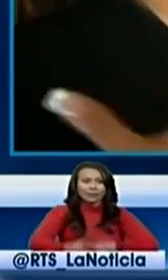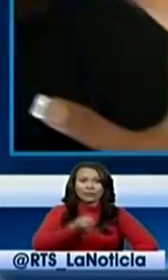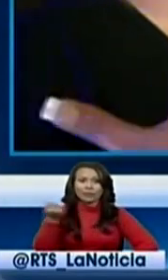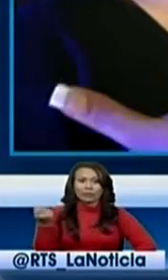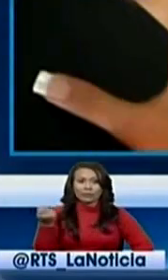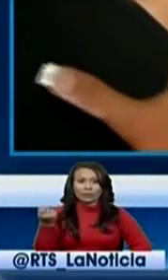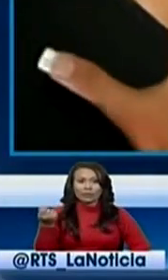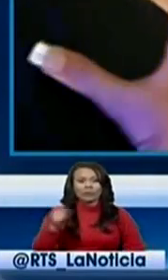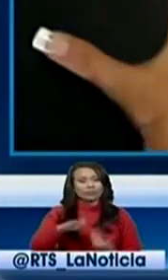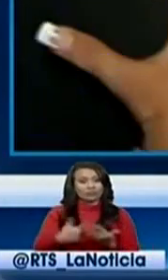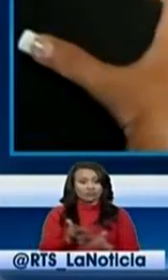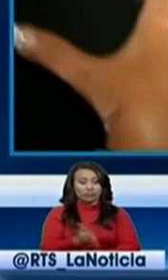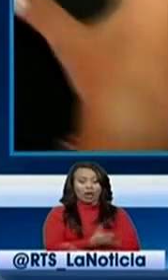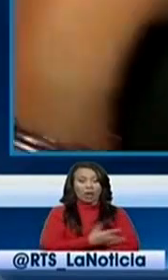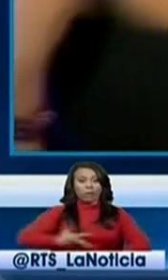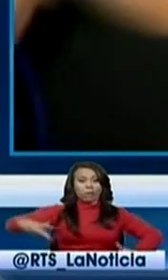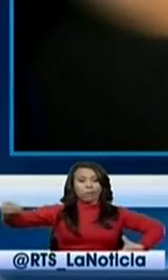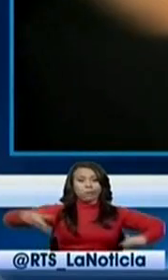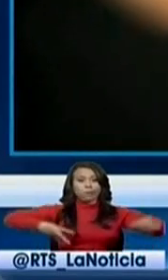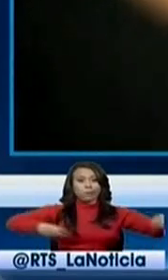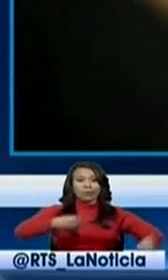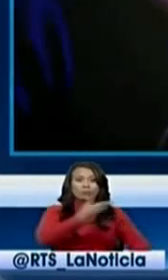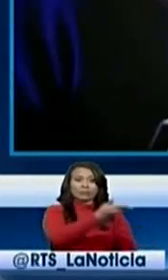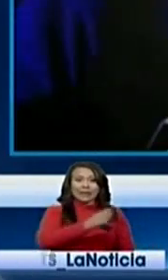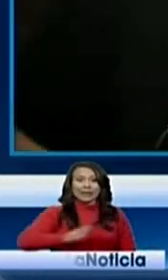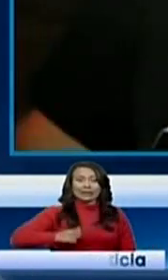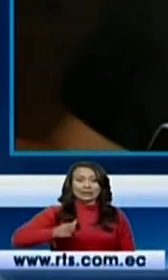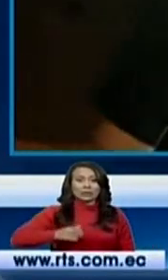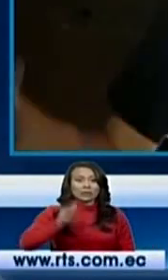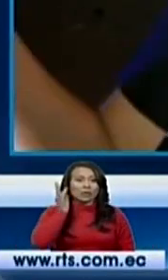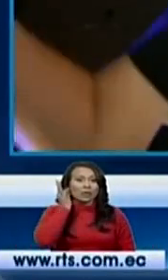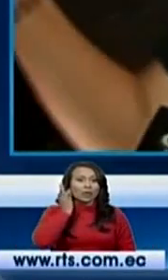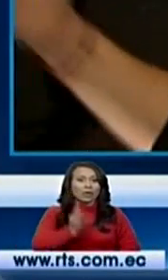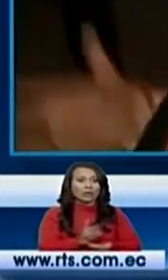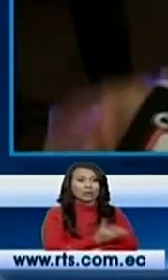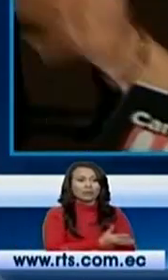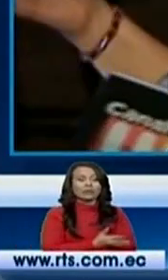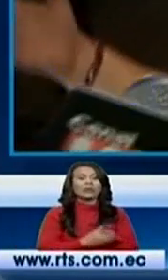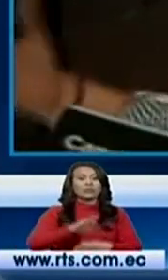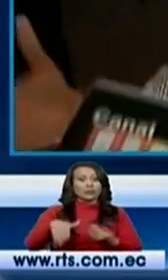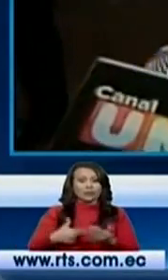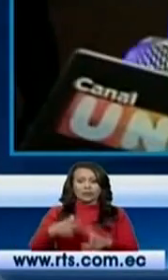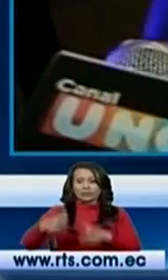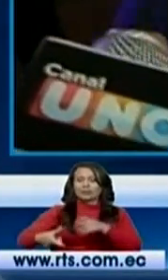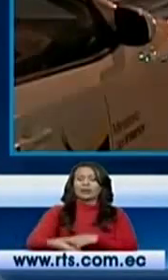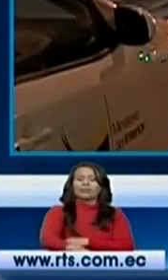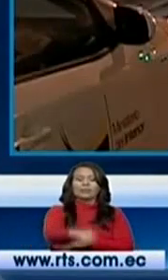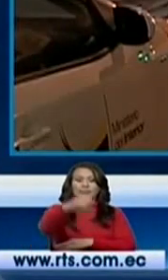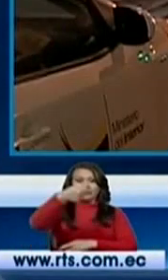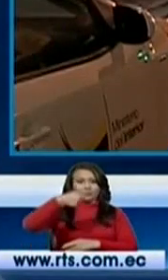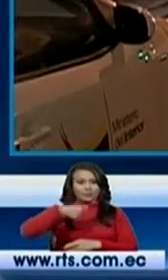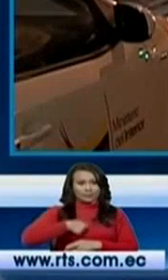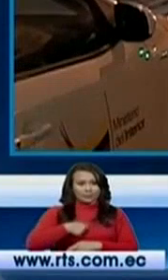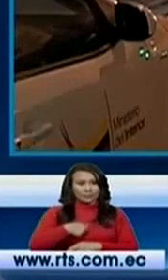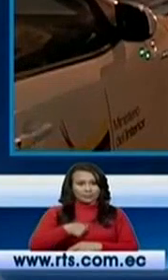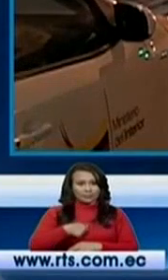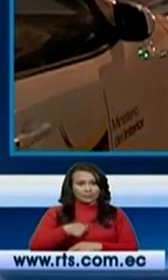todo lo que le robaron a la señorita o señora comisaria. Y así, a todo el que le roban, primero devuelven